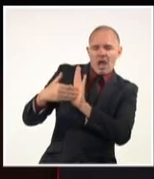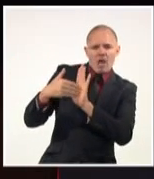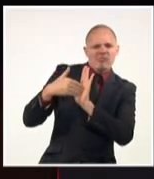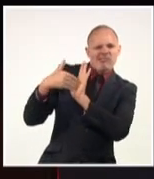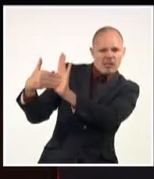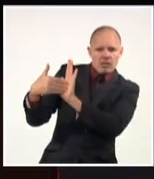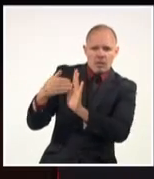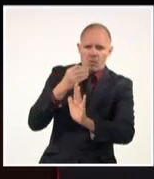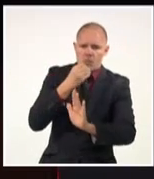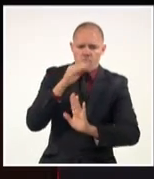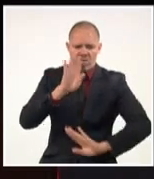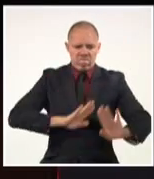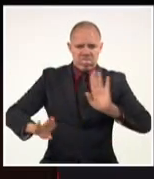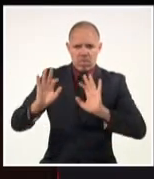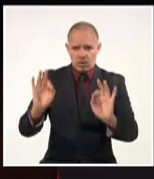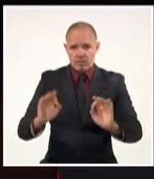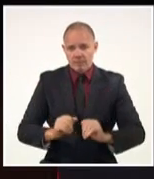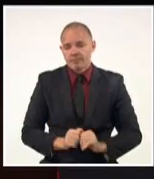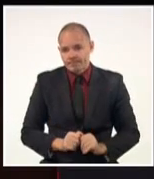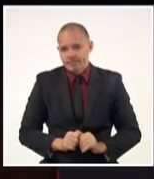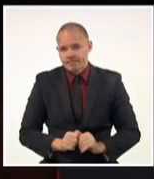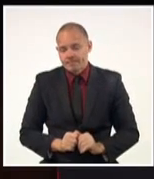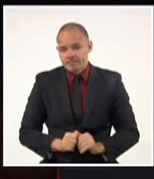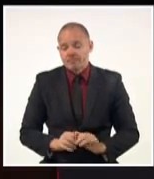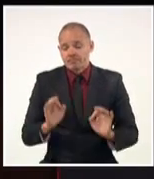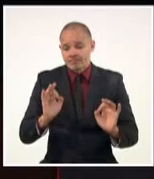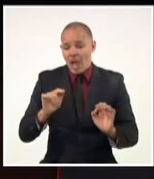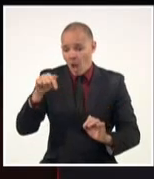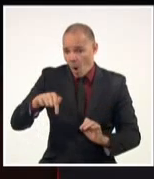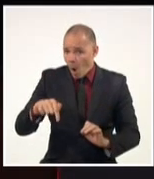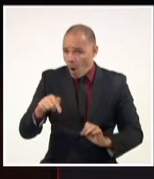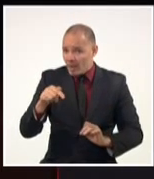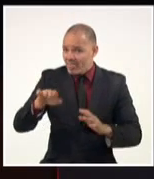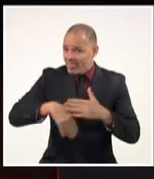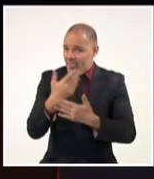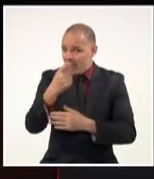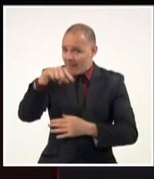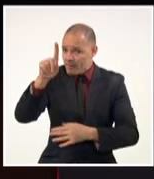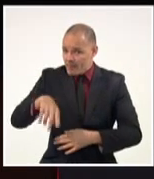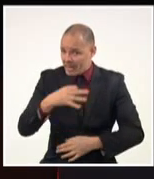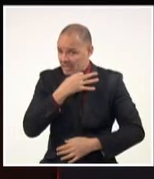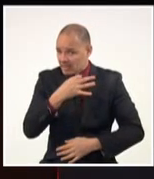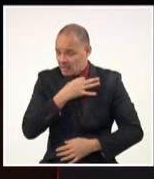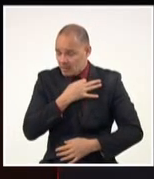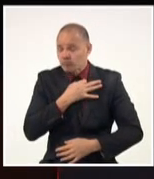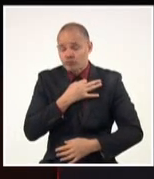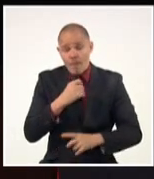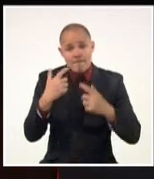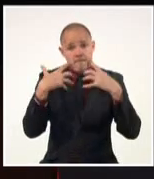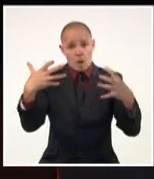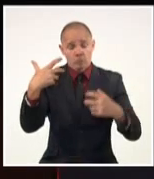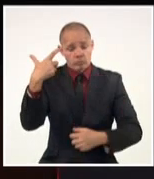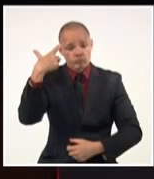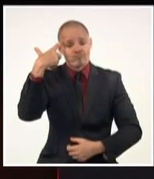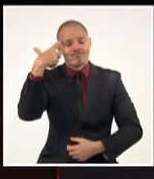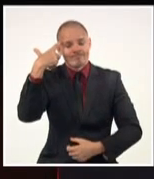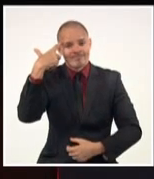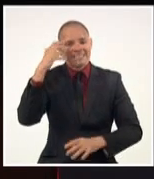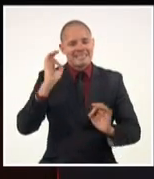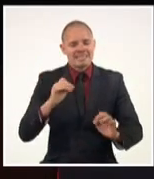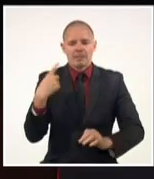internos. Este es un día de hondo significado para la nación que tradicionalmente dedicamos a